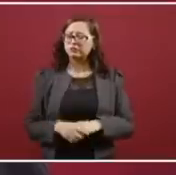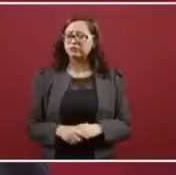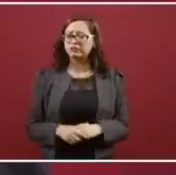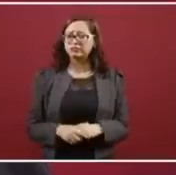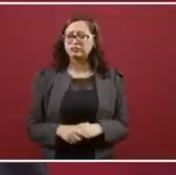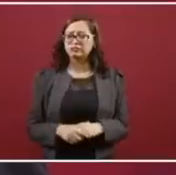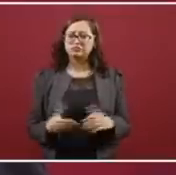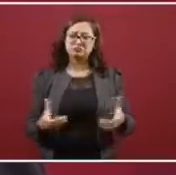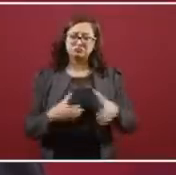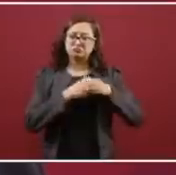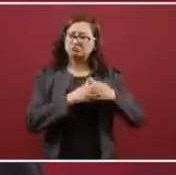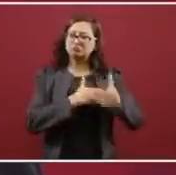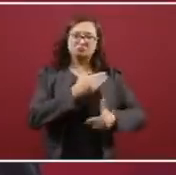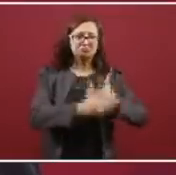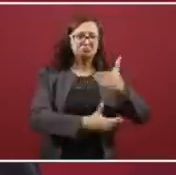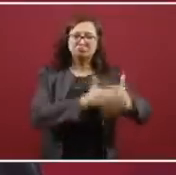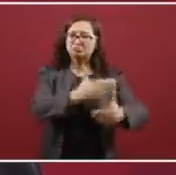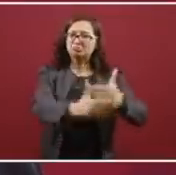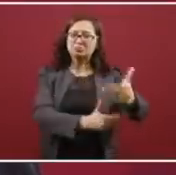no avanzaron